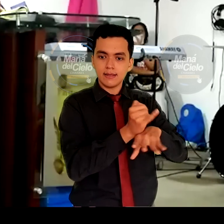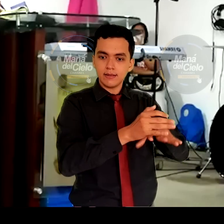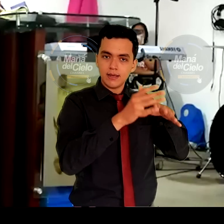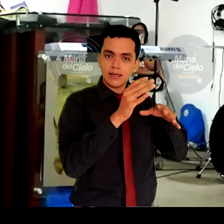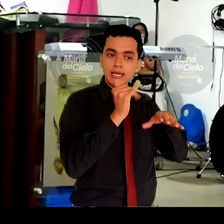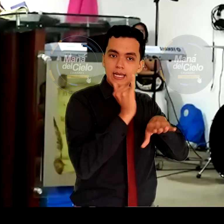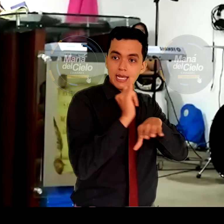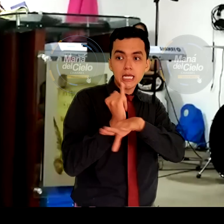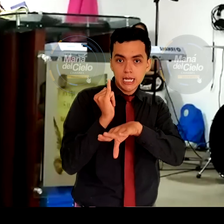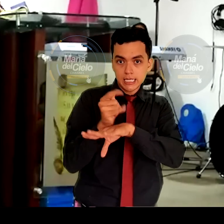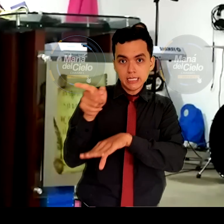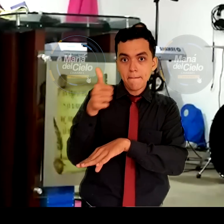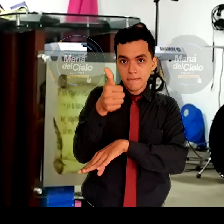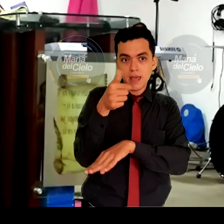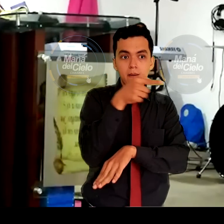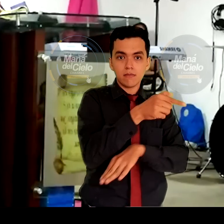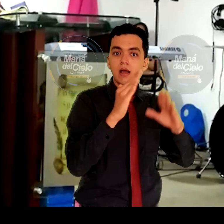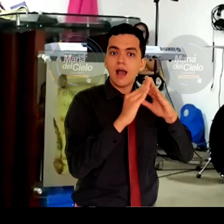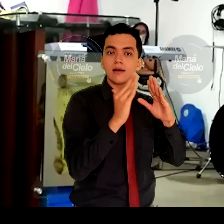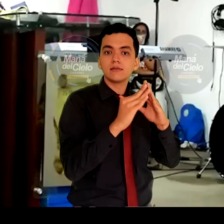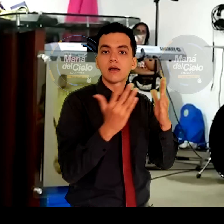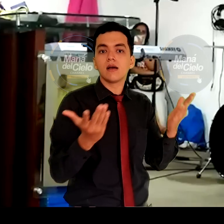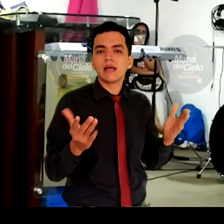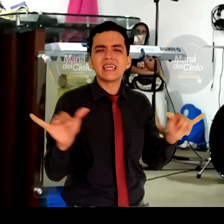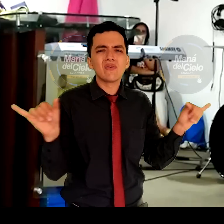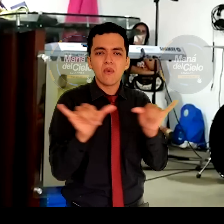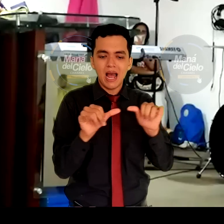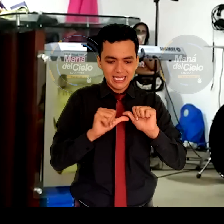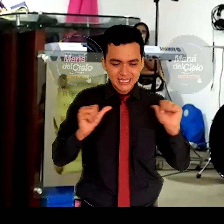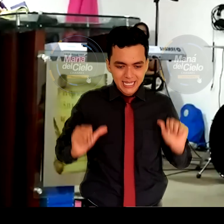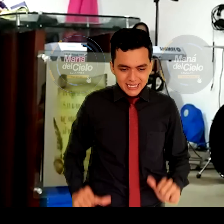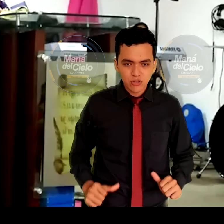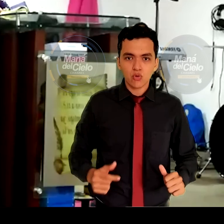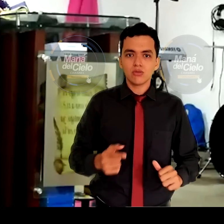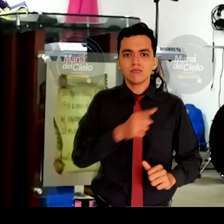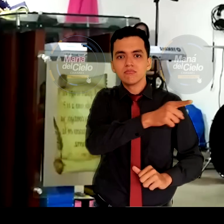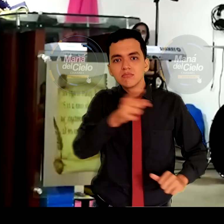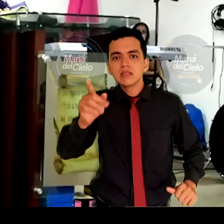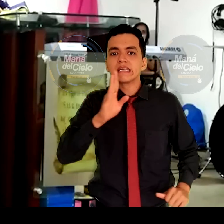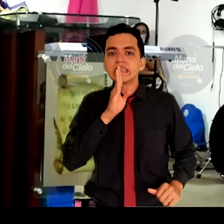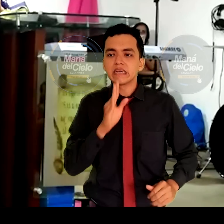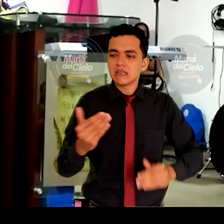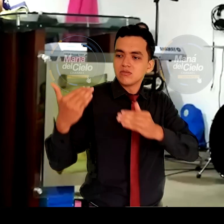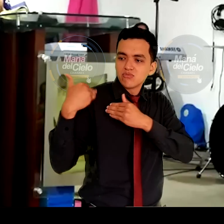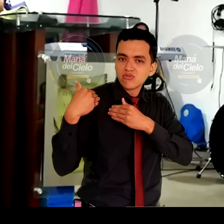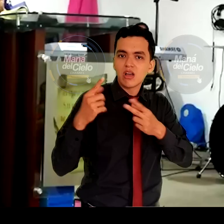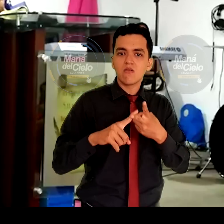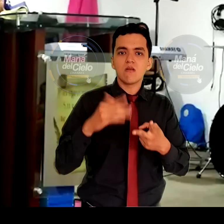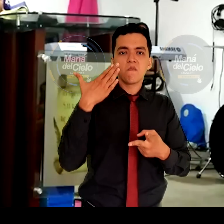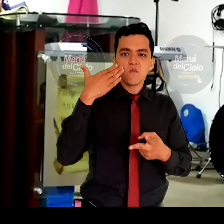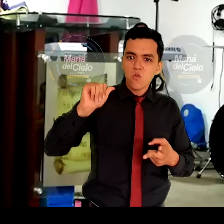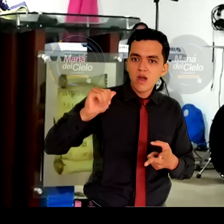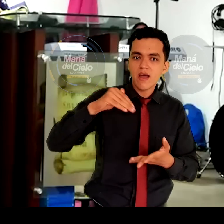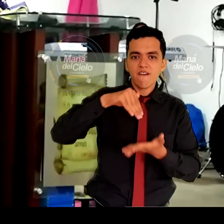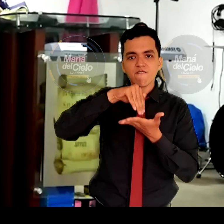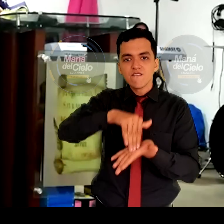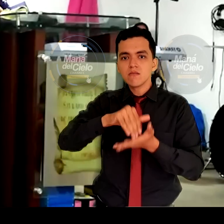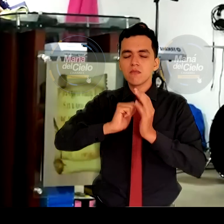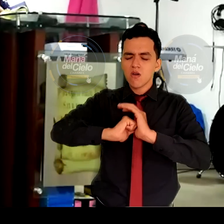¿Cómo necesitamos en esta noche que se levanten sacerdotes? ¿Cómo necesitamos en esta noche que se levanten mujeres de